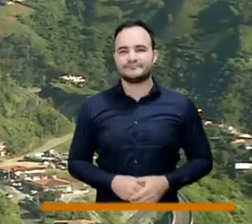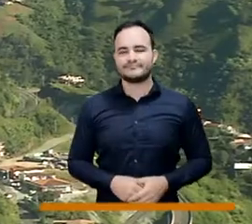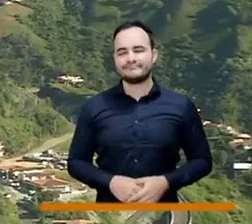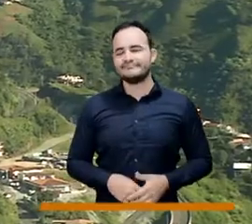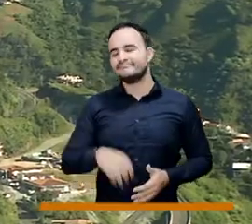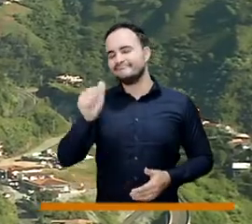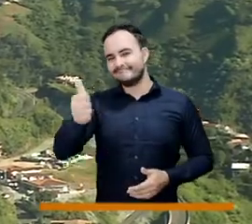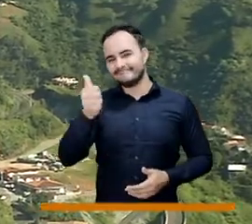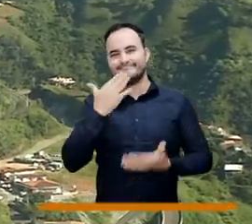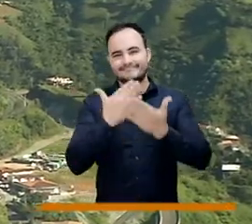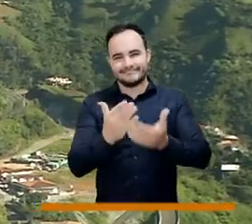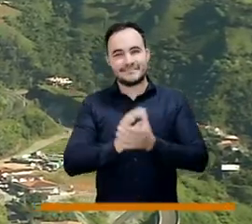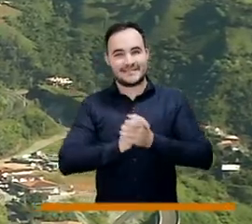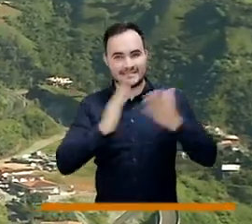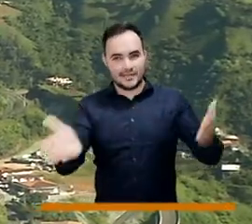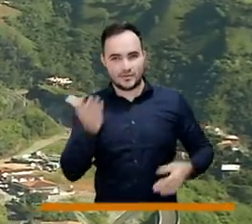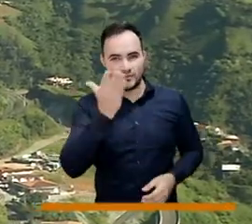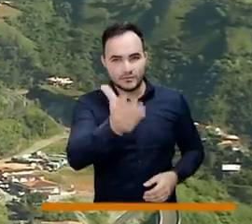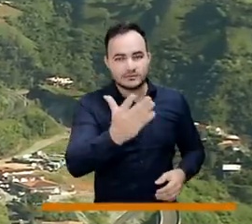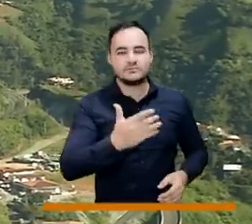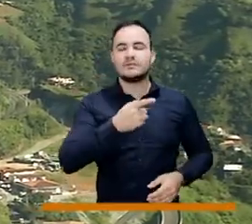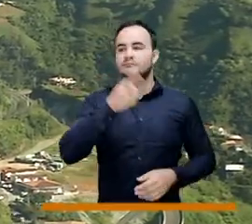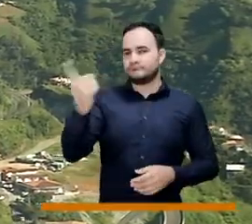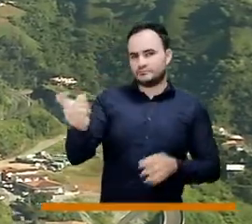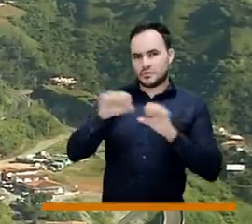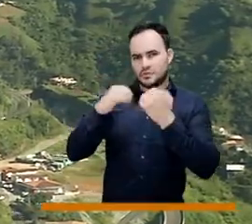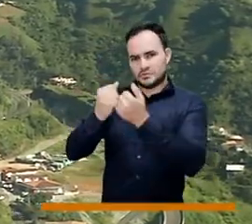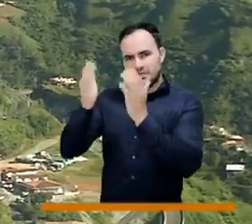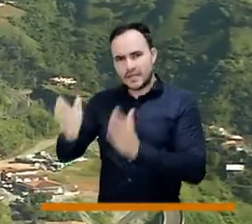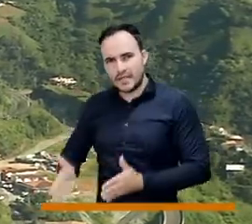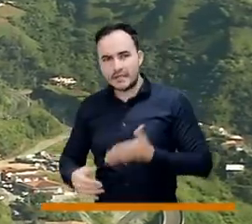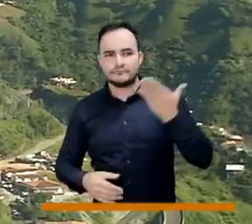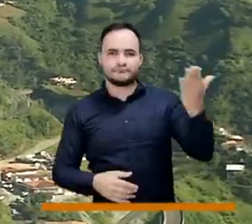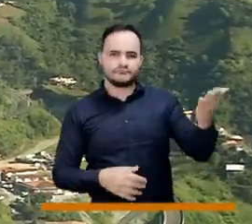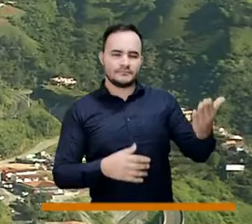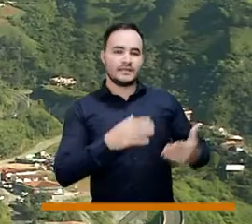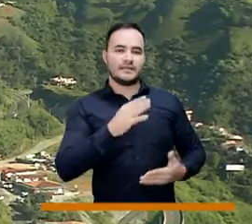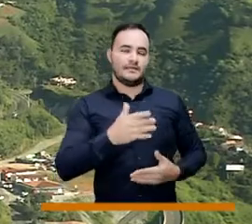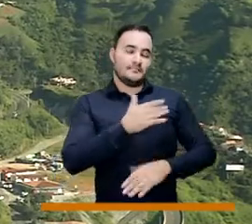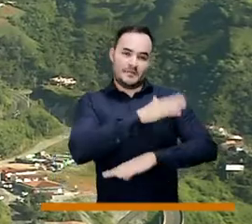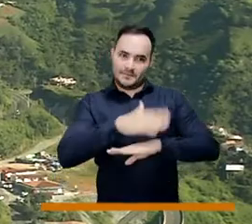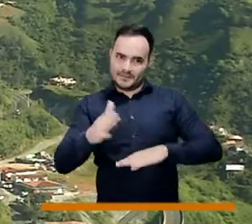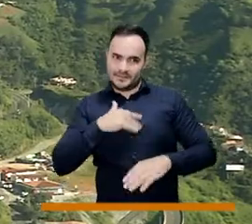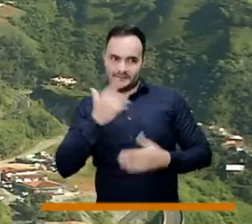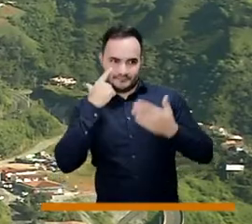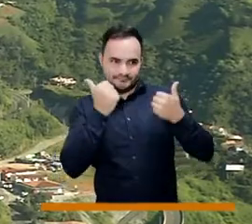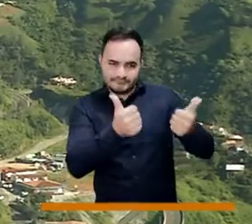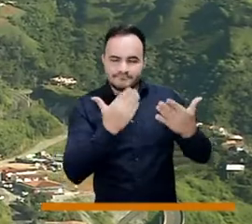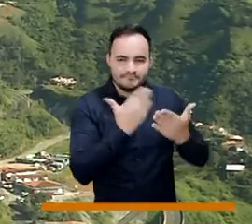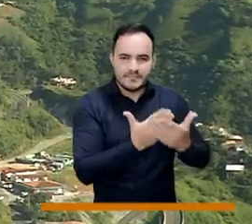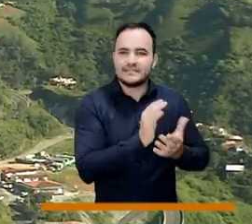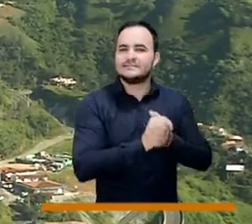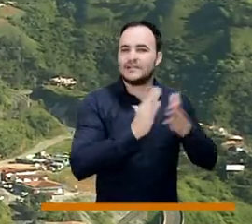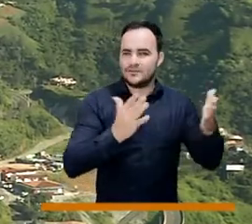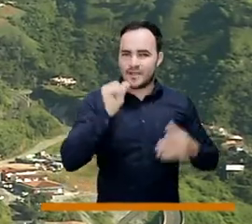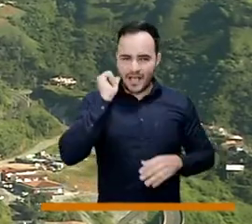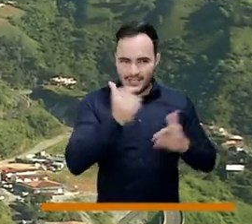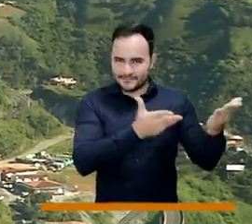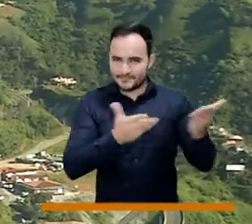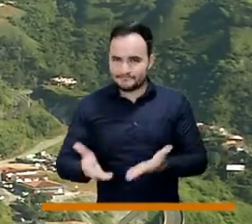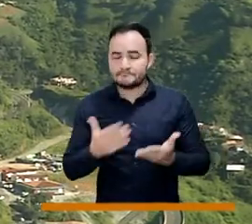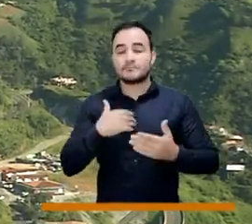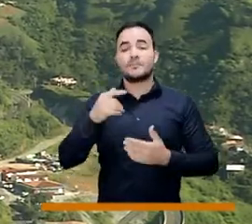Katherine, un cordial saludo para usted, para nuestra concejal invitada el día de hoy desde Palmitas. Y la invitación es para los televidentes,